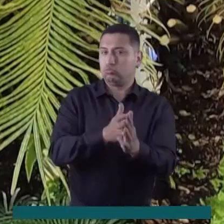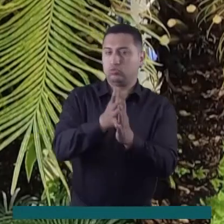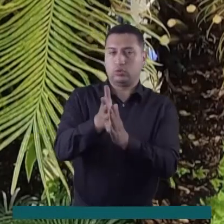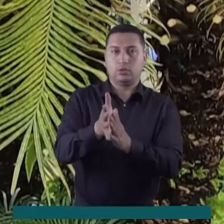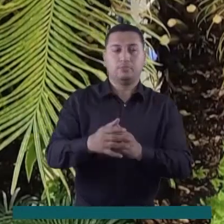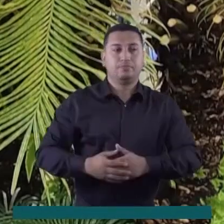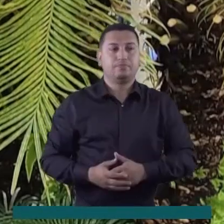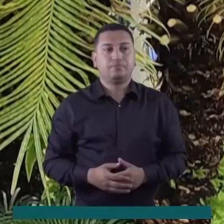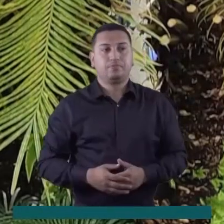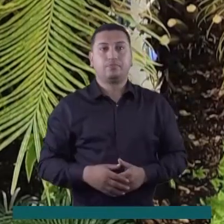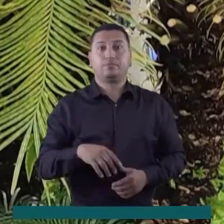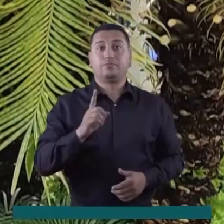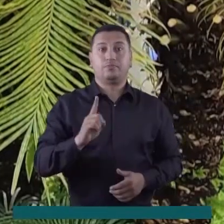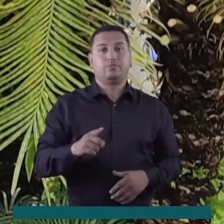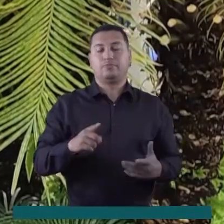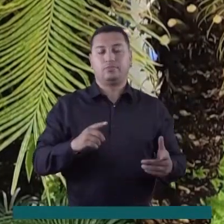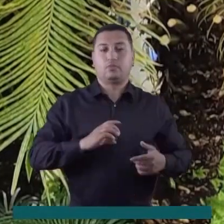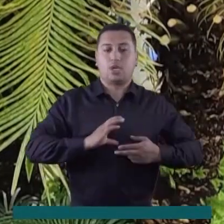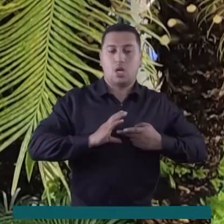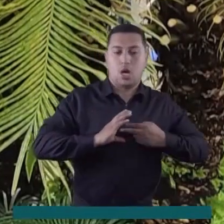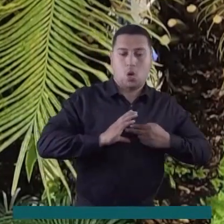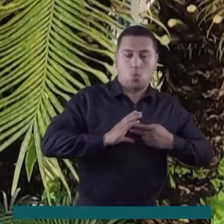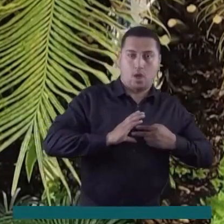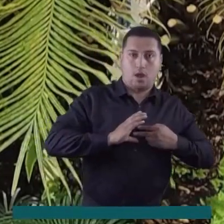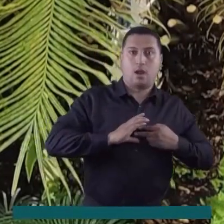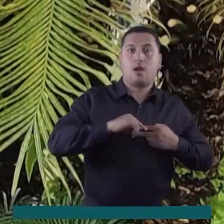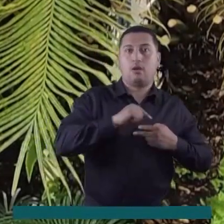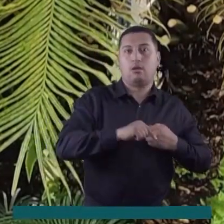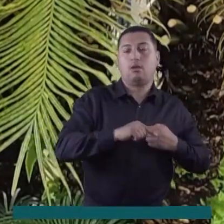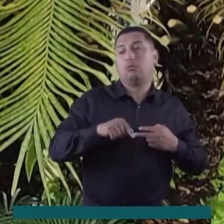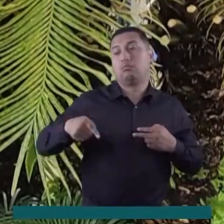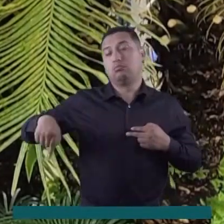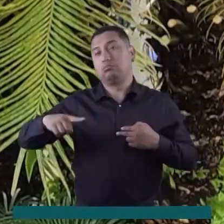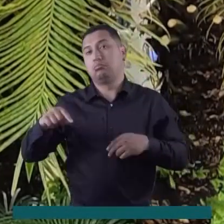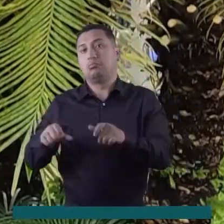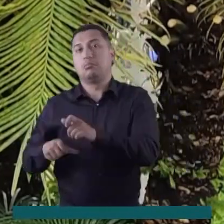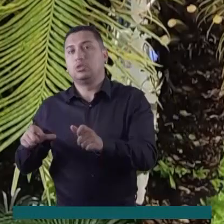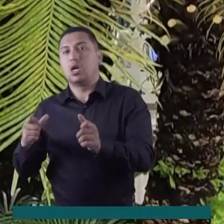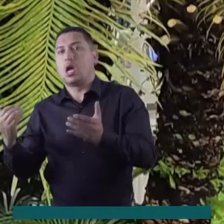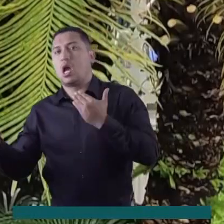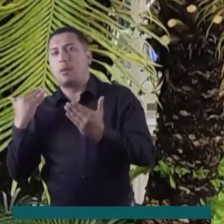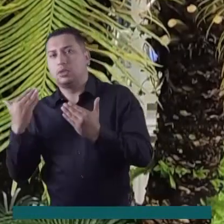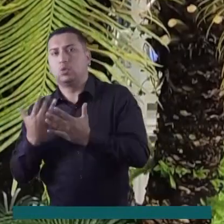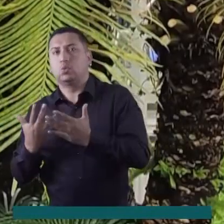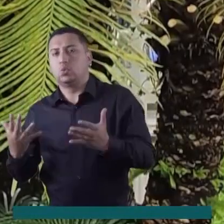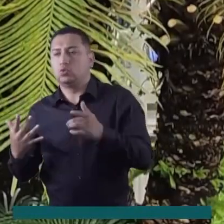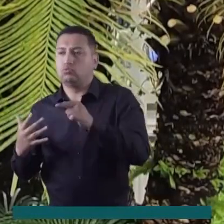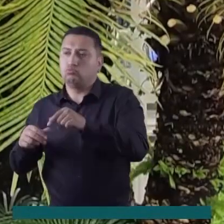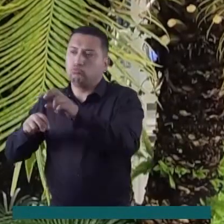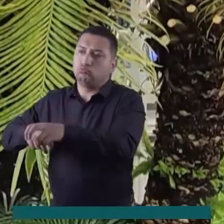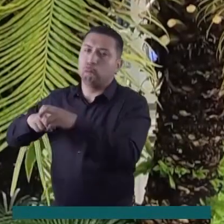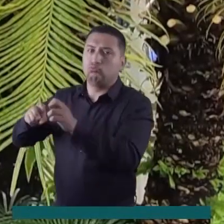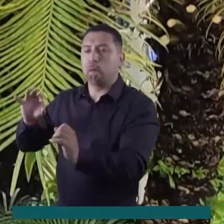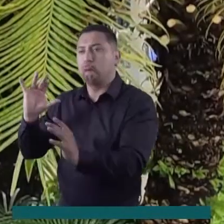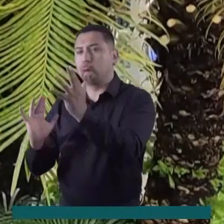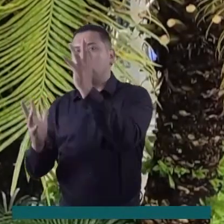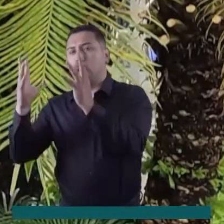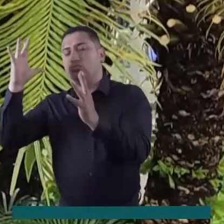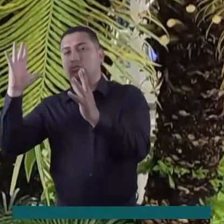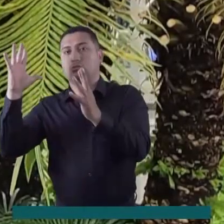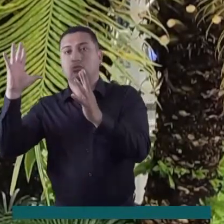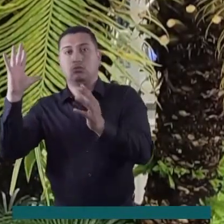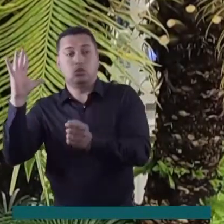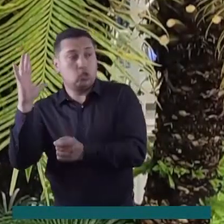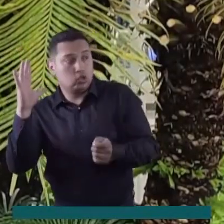debido a conflictos que se presentan entre felinos como el jaguar con campesinos y ganaderos que tienen predios en zonas que limitan con bosques